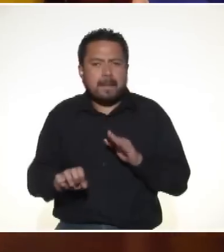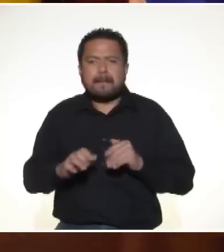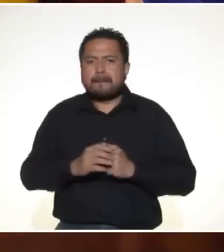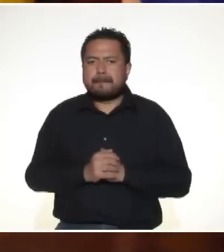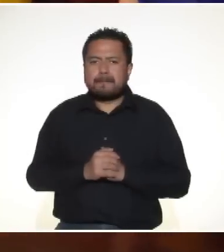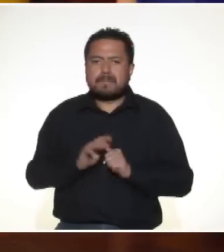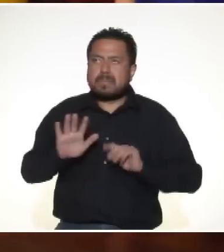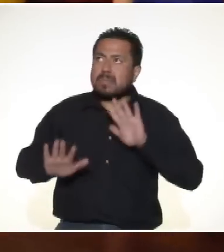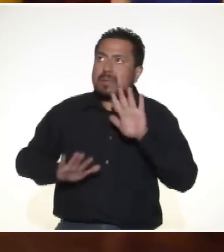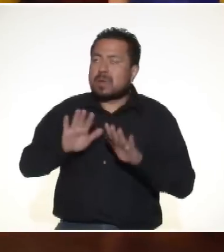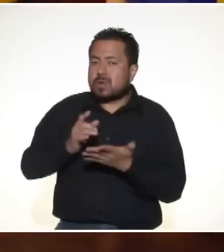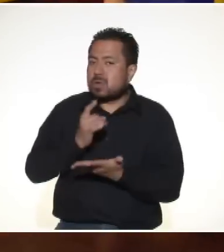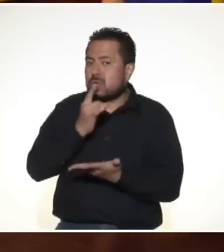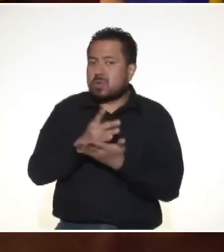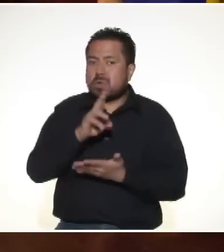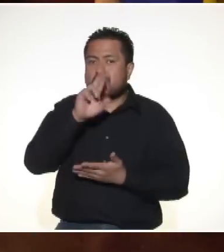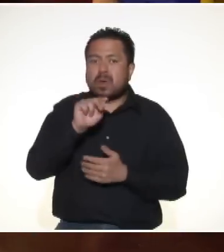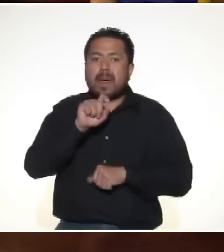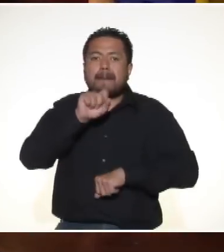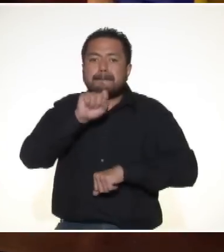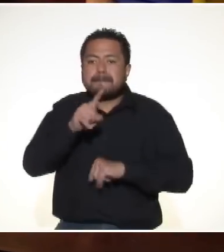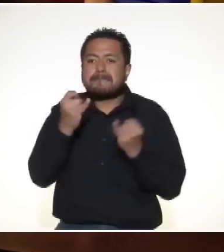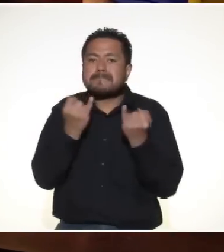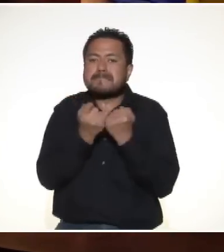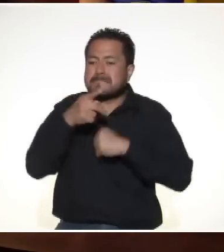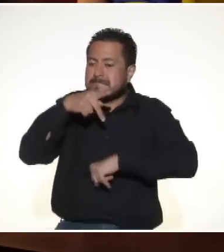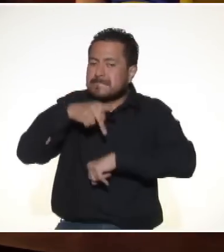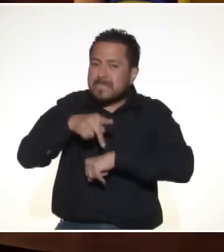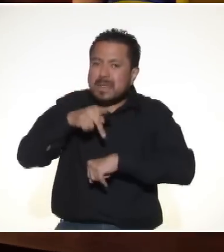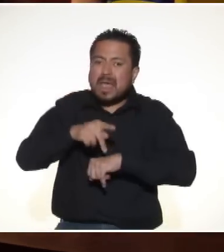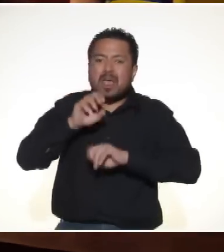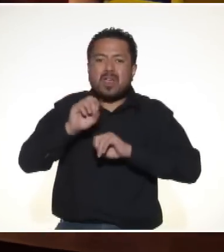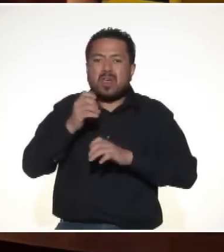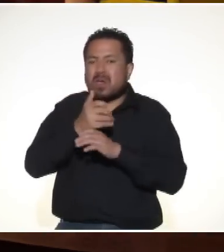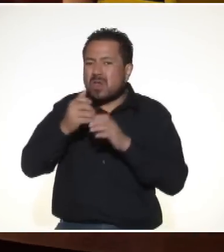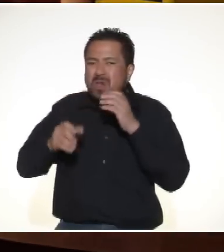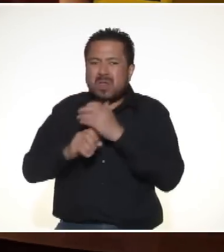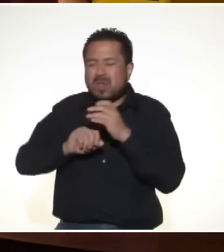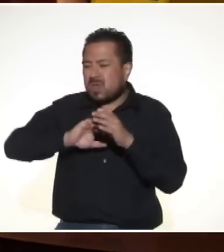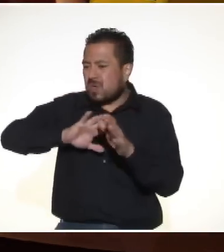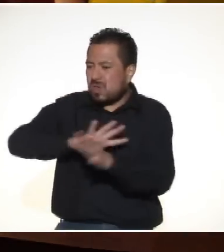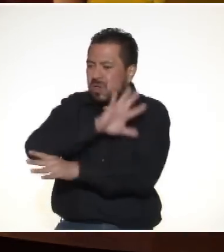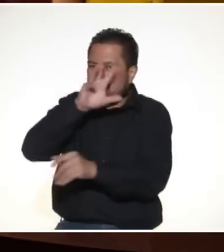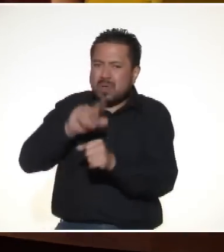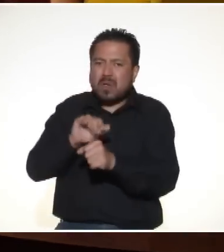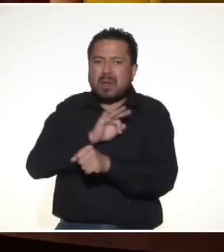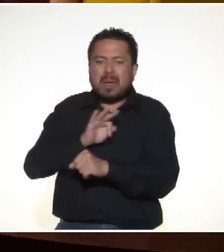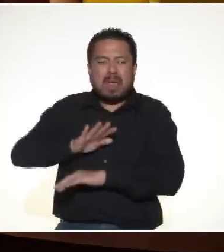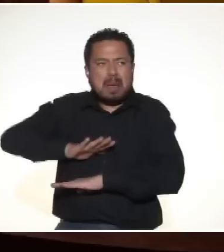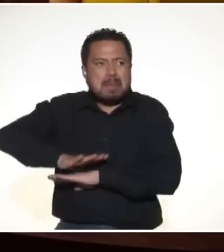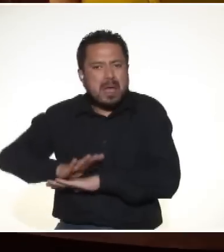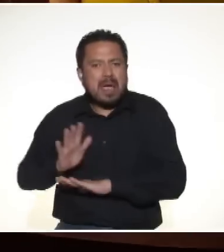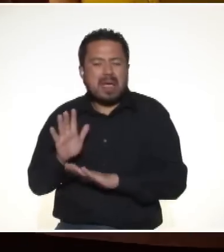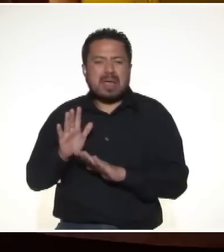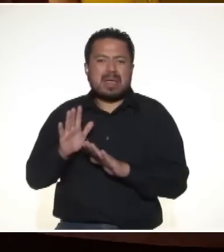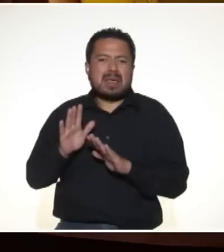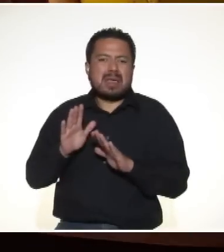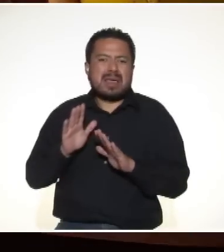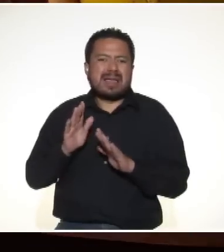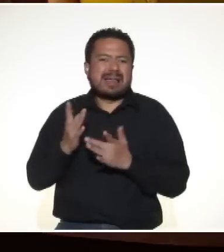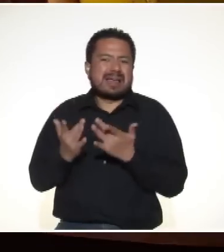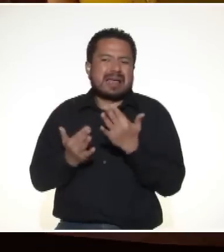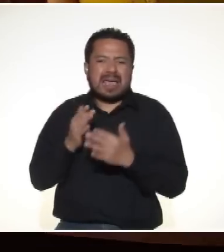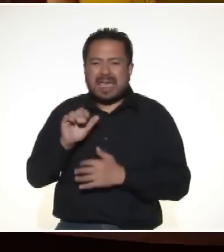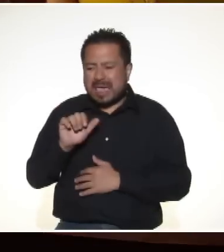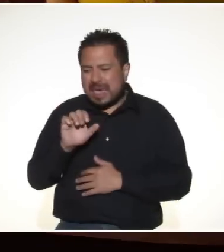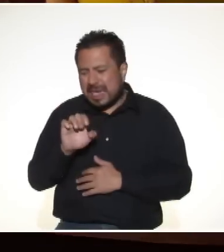el ahogamiento, sino que de pronto en las piedras, ¿no? Y todo lo que implica. El que puedas pisar, por ejemplo, un corral de fuego, un